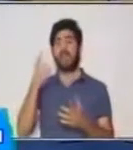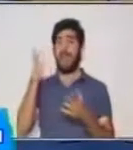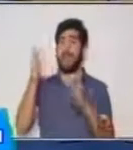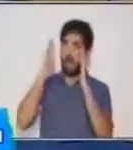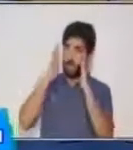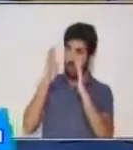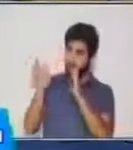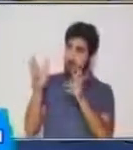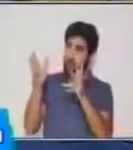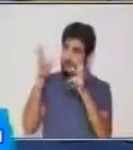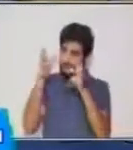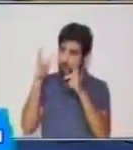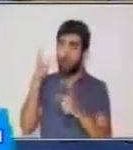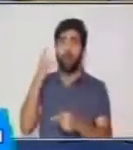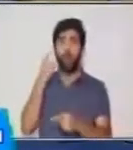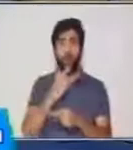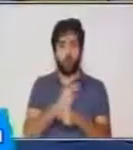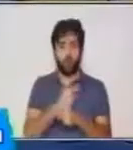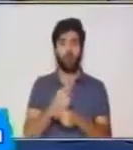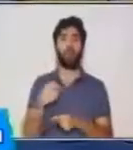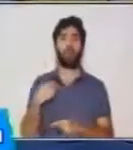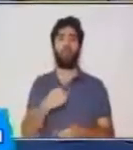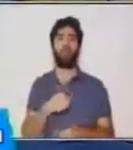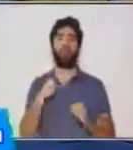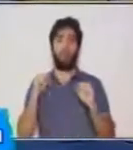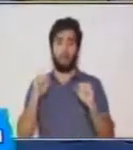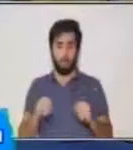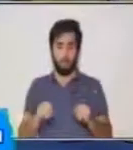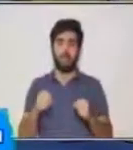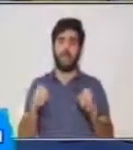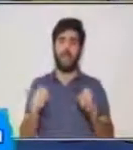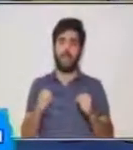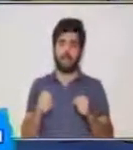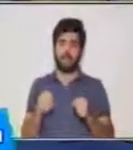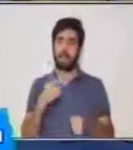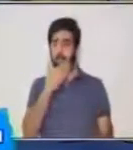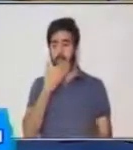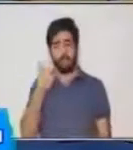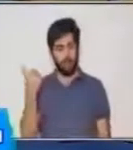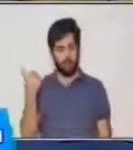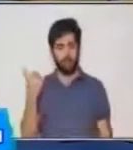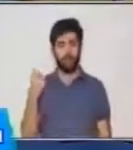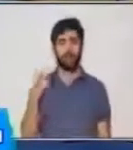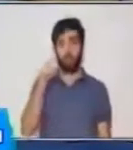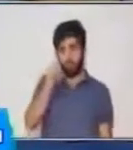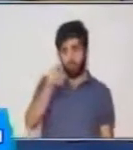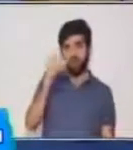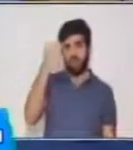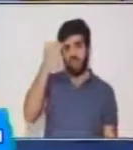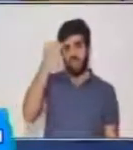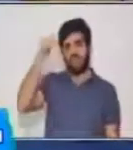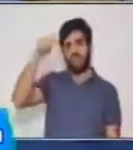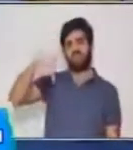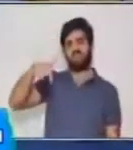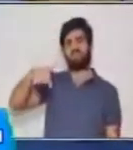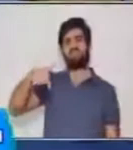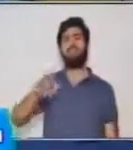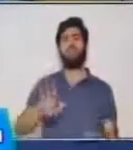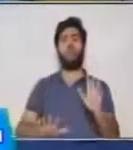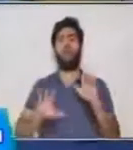haga falta, vas a poder atrasarte. Ahora ten presente guardar todos tus ejercicios y trabajos en tu portafolio Aprendo en